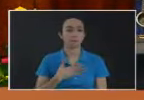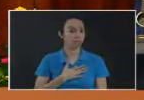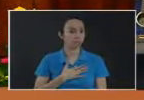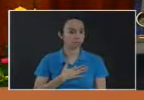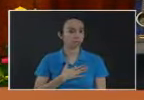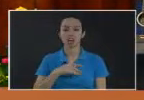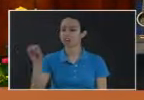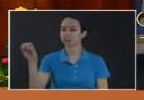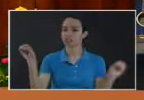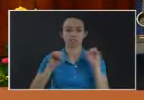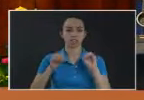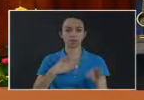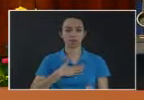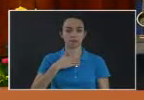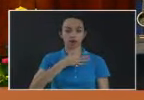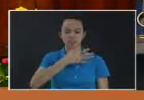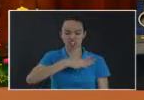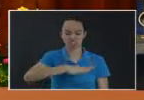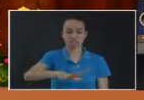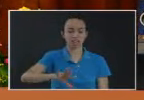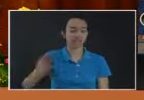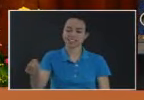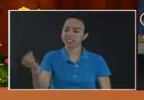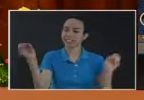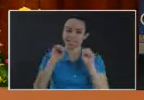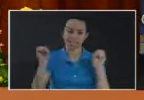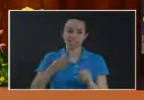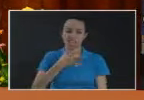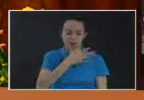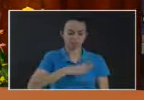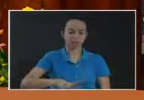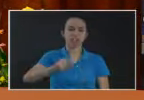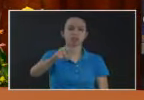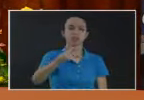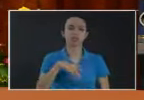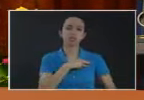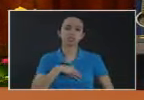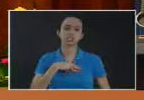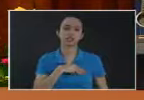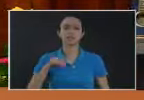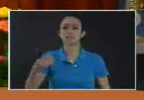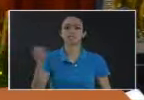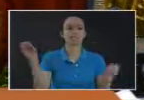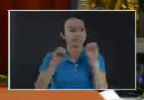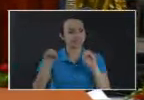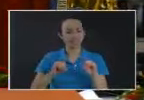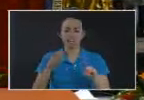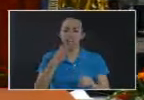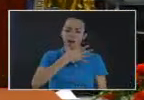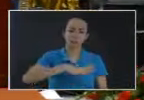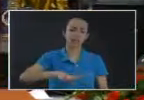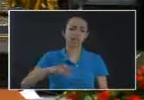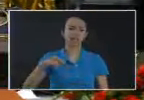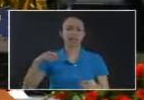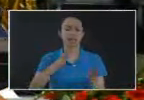va a amargar mi ministerio. Que nadie amargue tu ministerio. Que nadie amargue el plan perfecto por lo